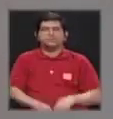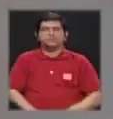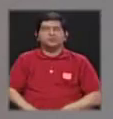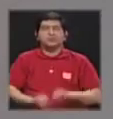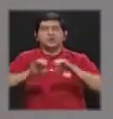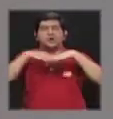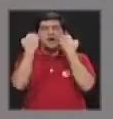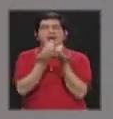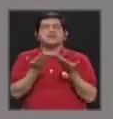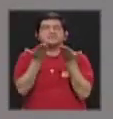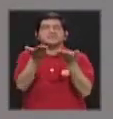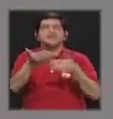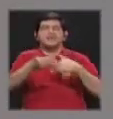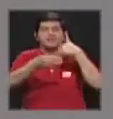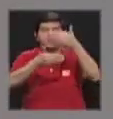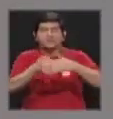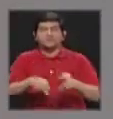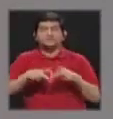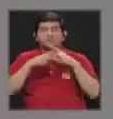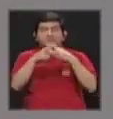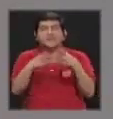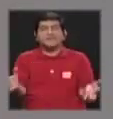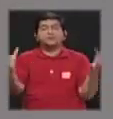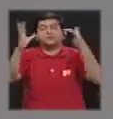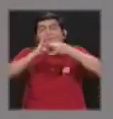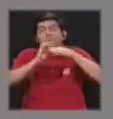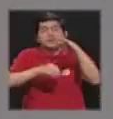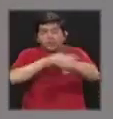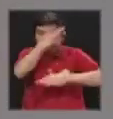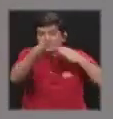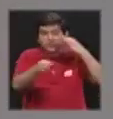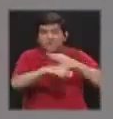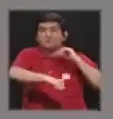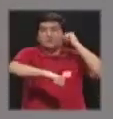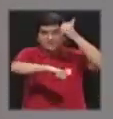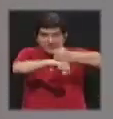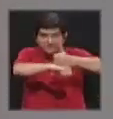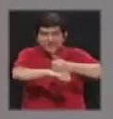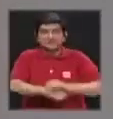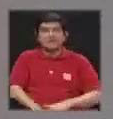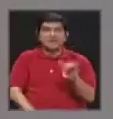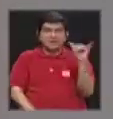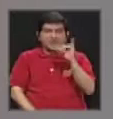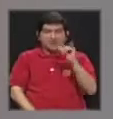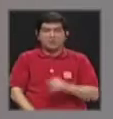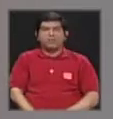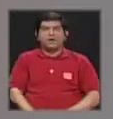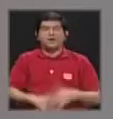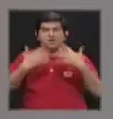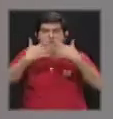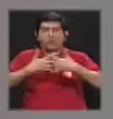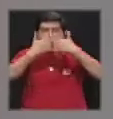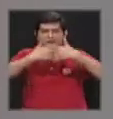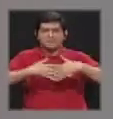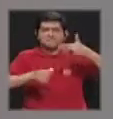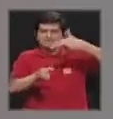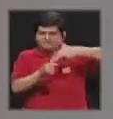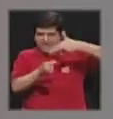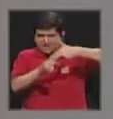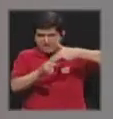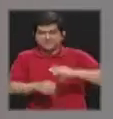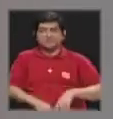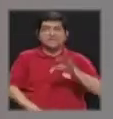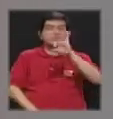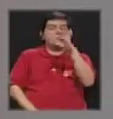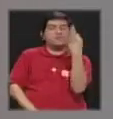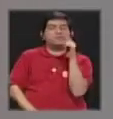estadio, pero luego vienen créditos amarrados como este que pretenden imponernos y el que pretendían imponernos con la refinadora, donde de